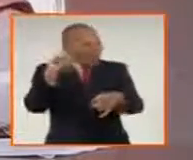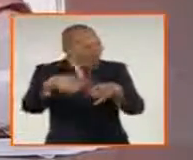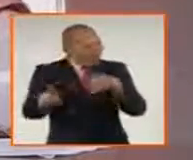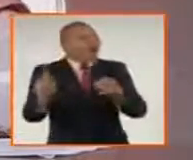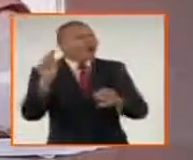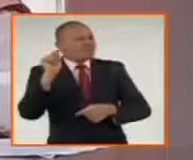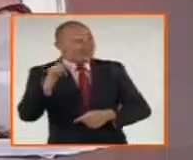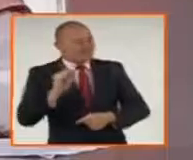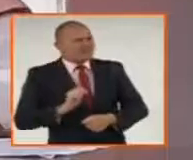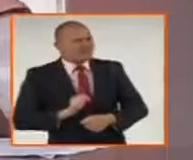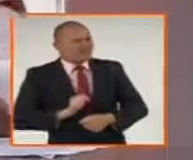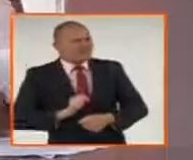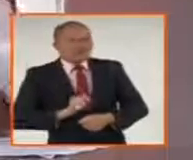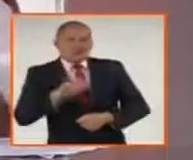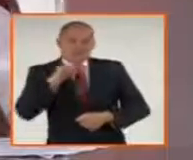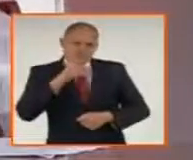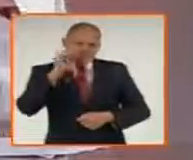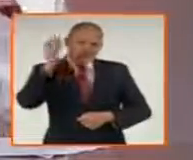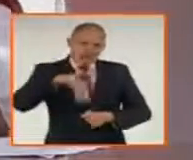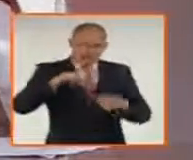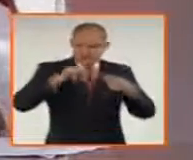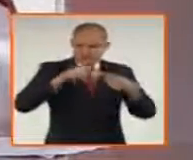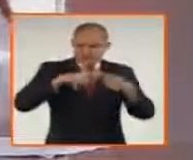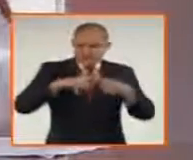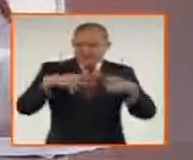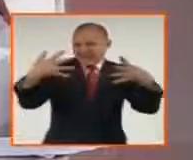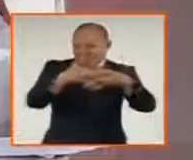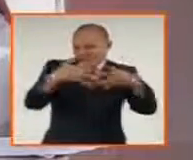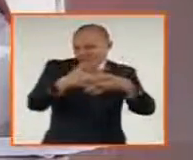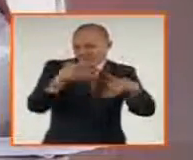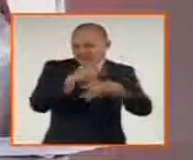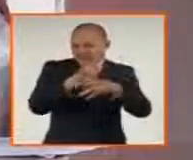es la filiación, la relación que se establece